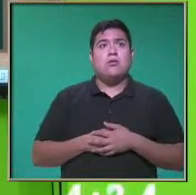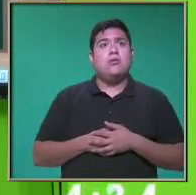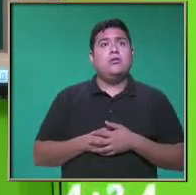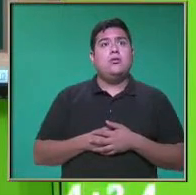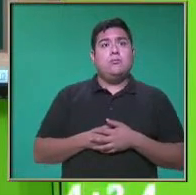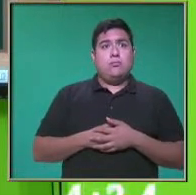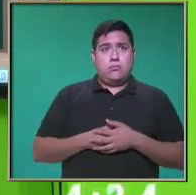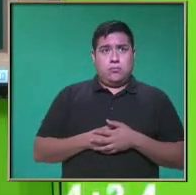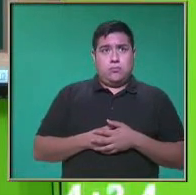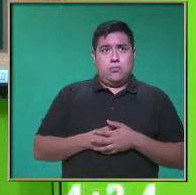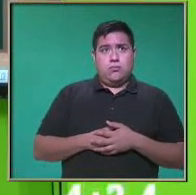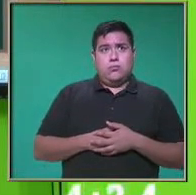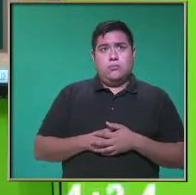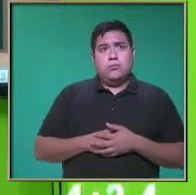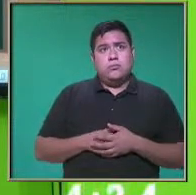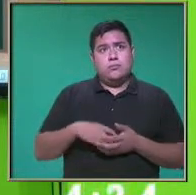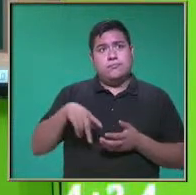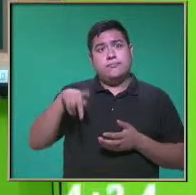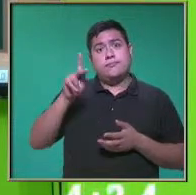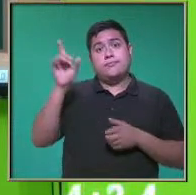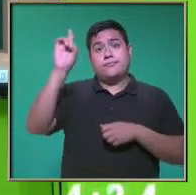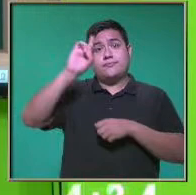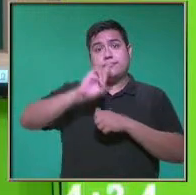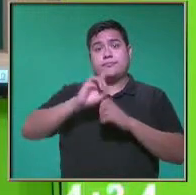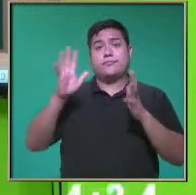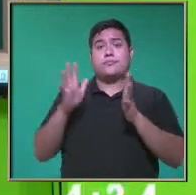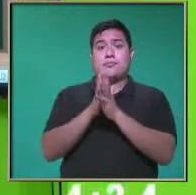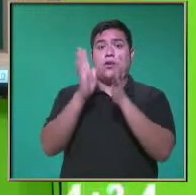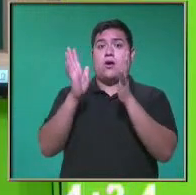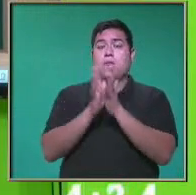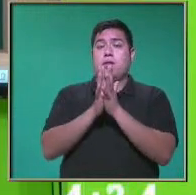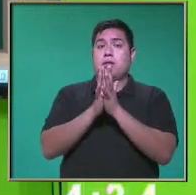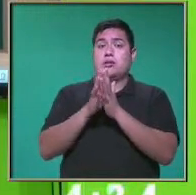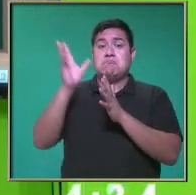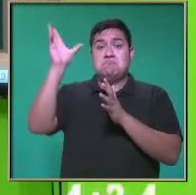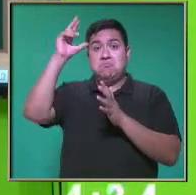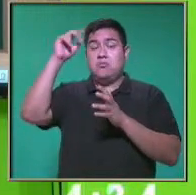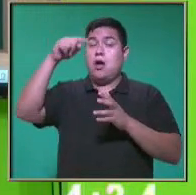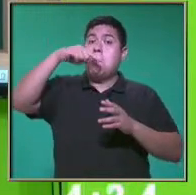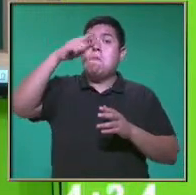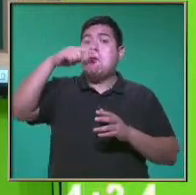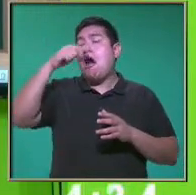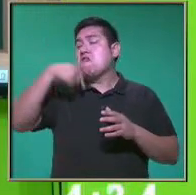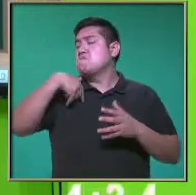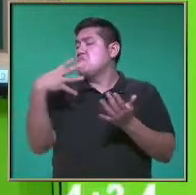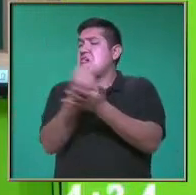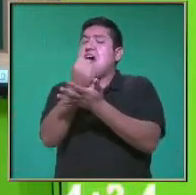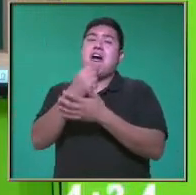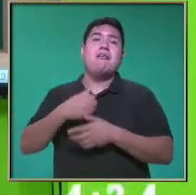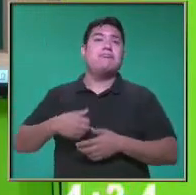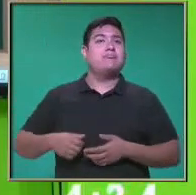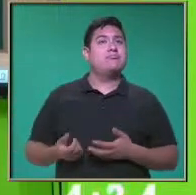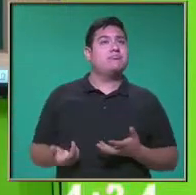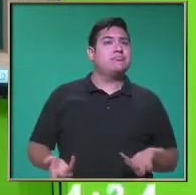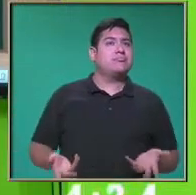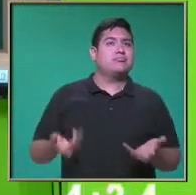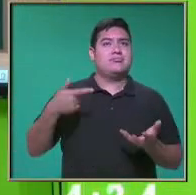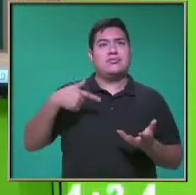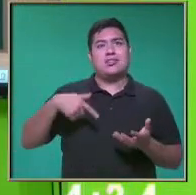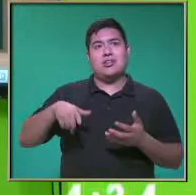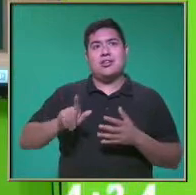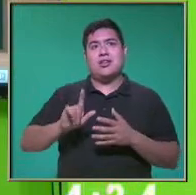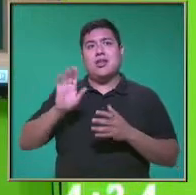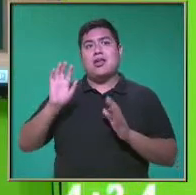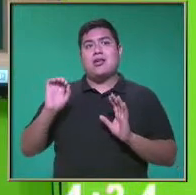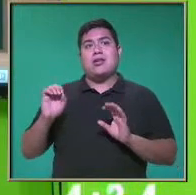confident that he could win. Pero el día de la carrera todavía estaba confiado en que podía ganar. So that the hare stopped on the field, played,